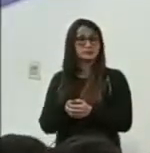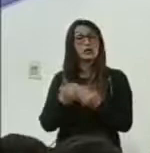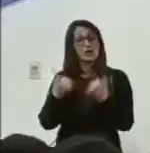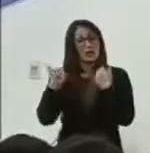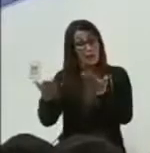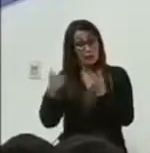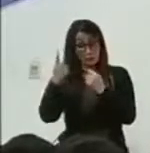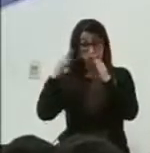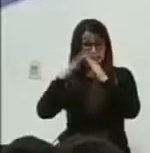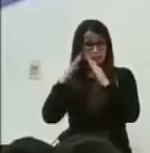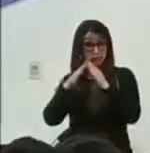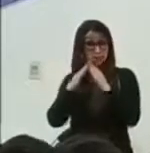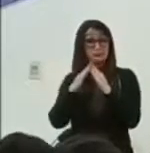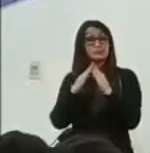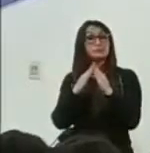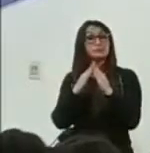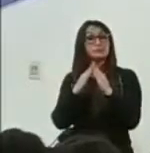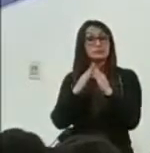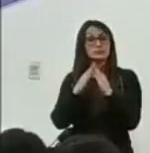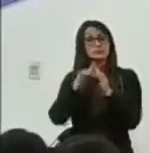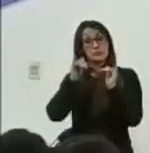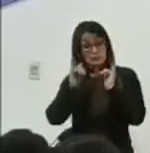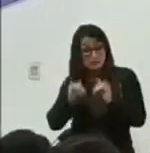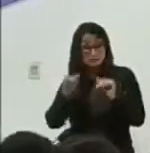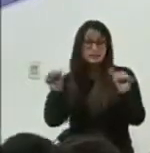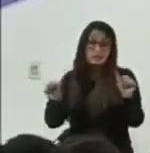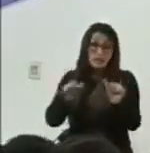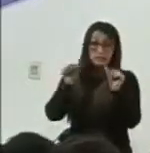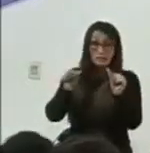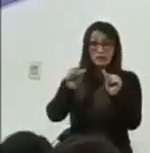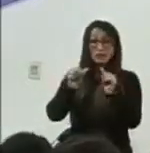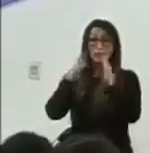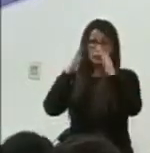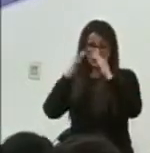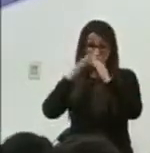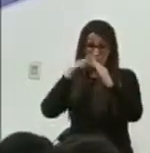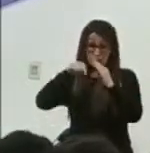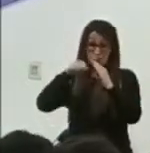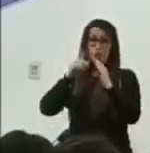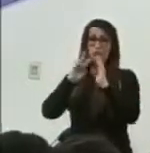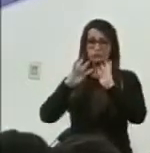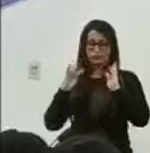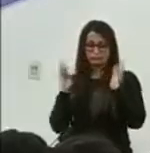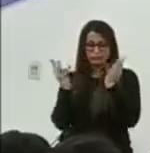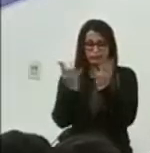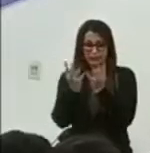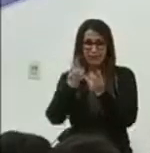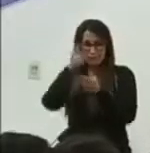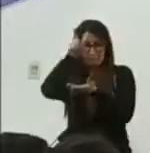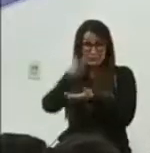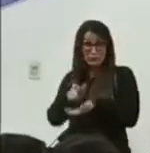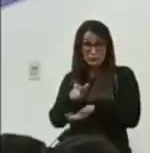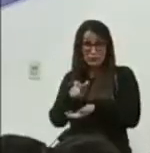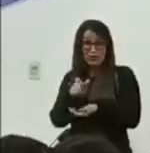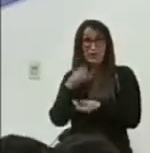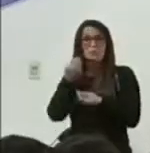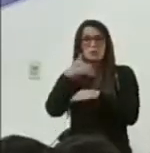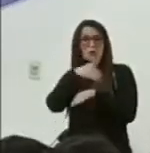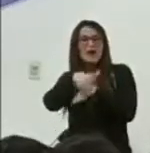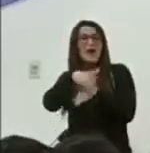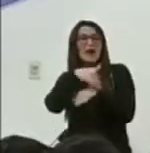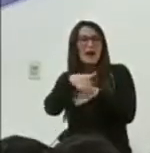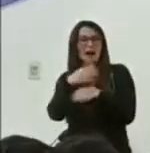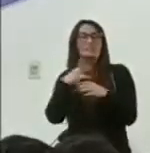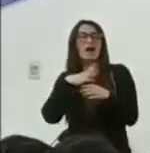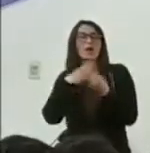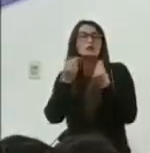Le damos una vivienda, dice, y lo que sí hacemos es rodear a la persona. Porque las causas para que esté en la calle